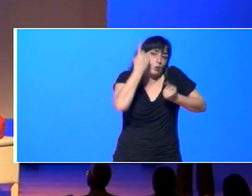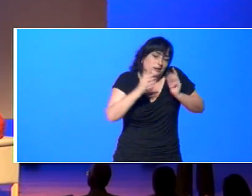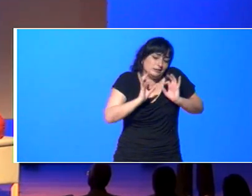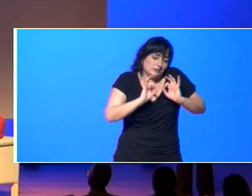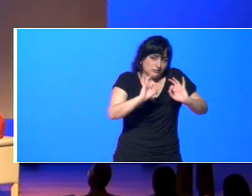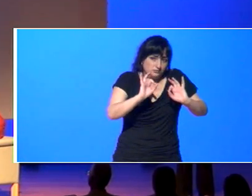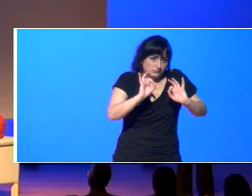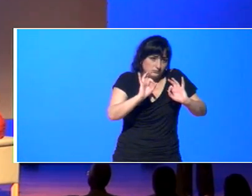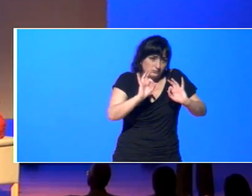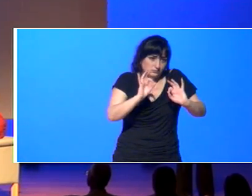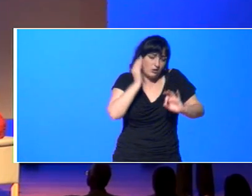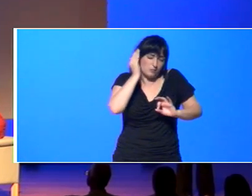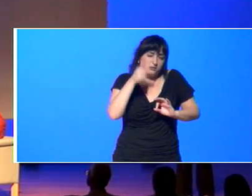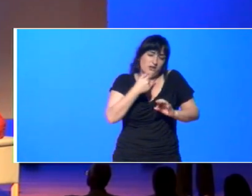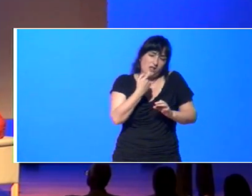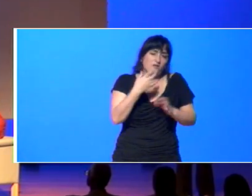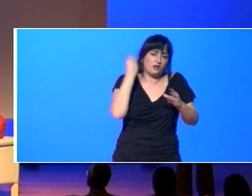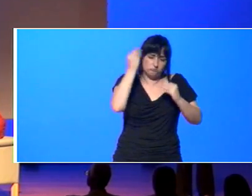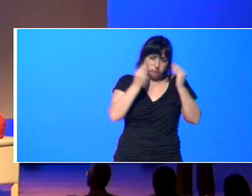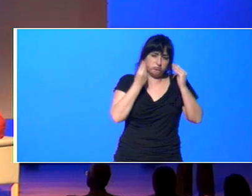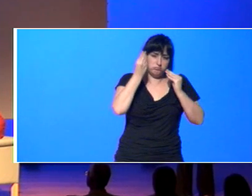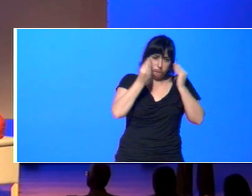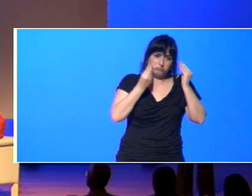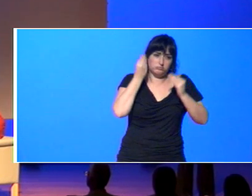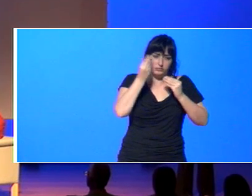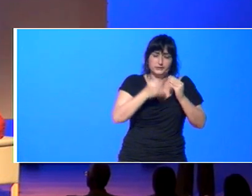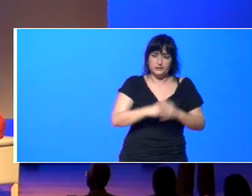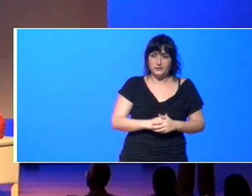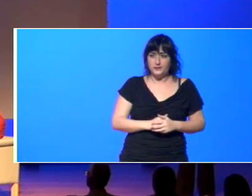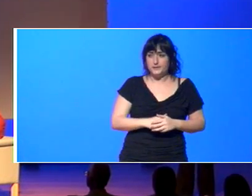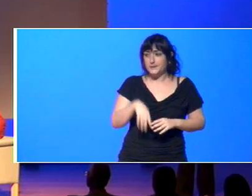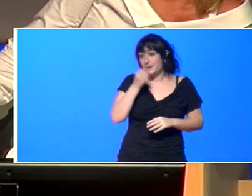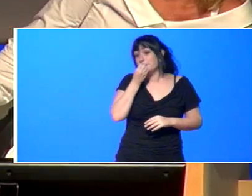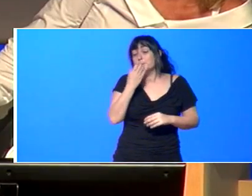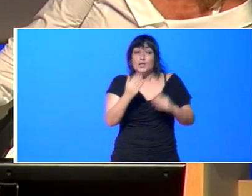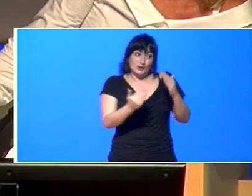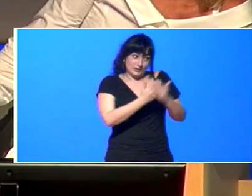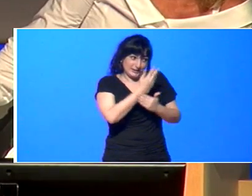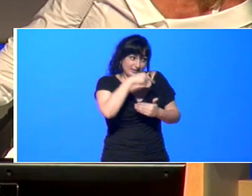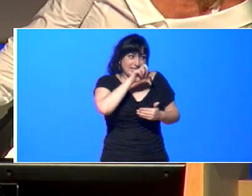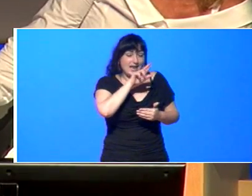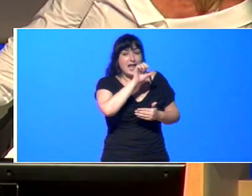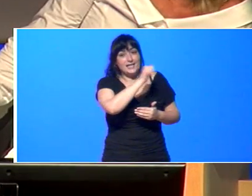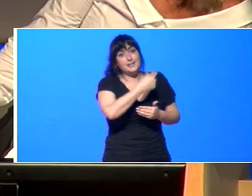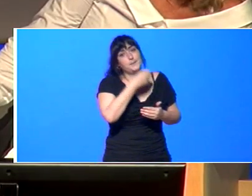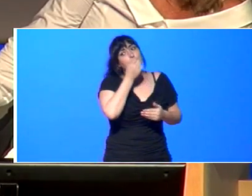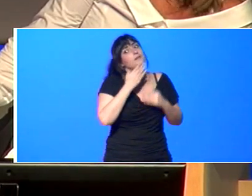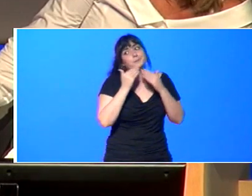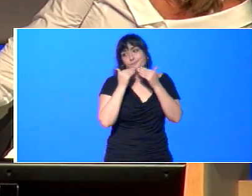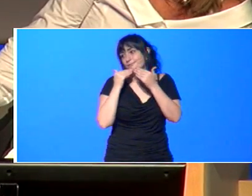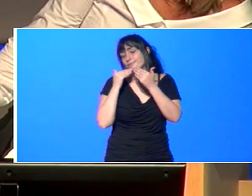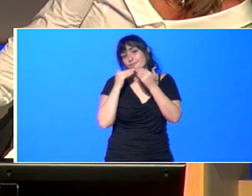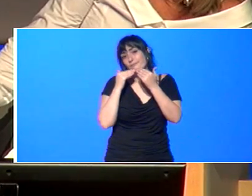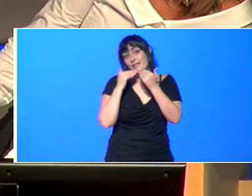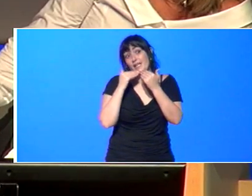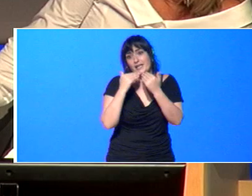que darle muchas vueltas a esto. Muy bien, gracias, Lorea. Bueno, agradecer obviamente a Lorea,